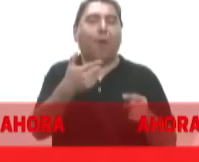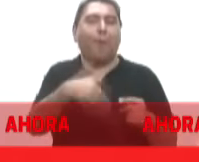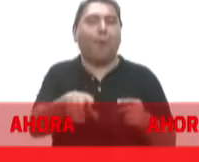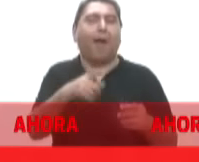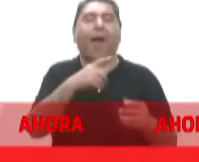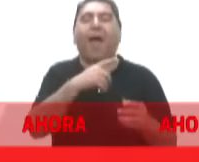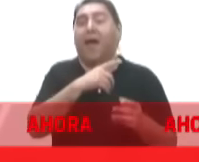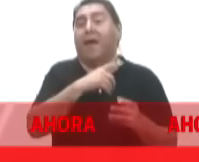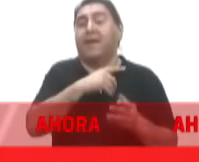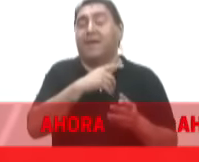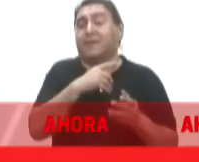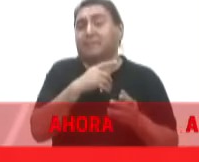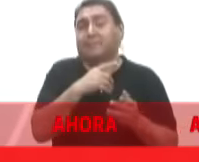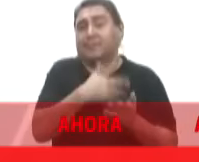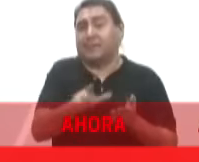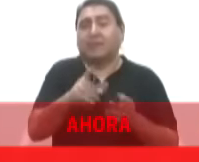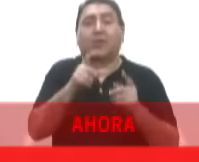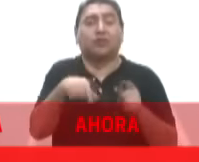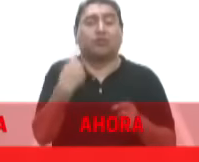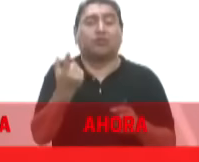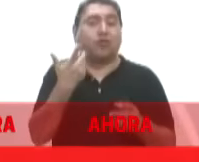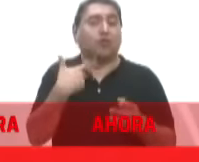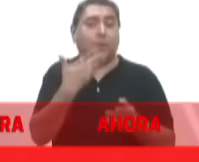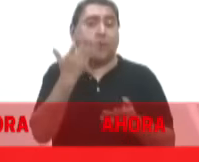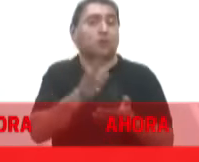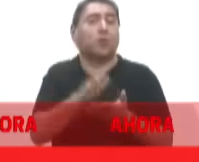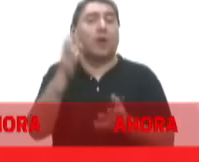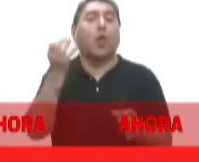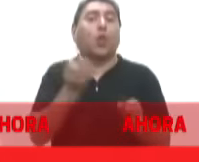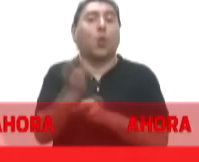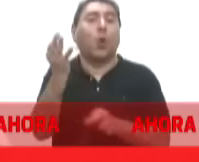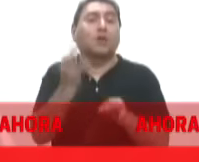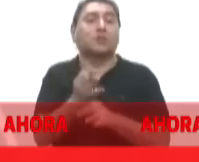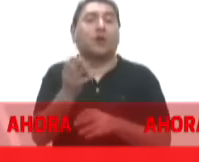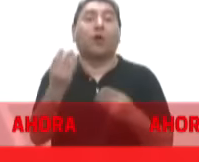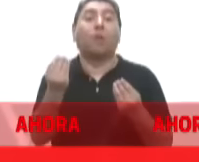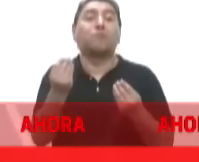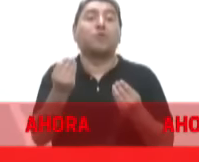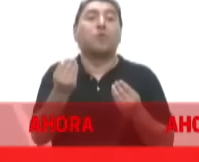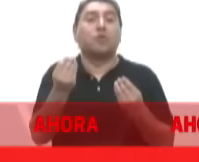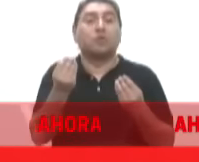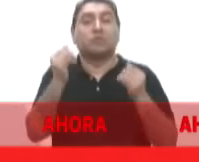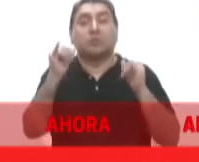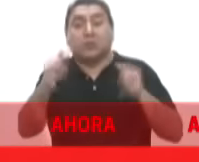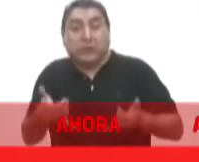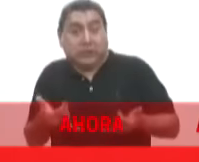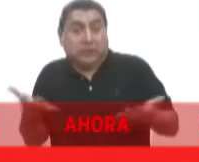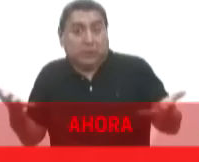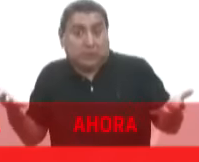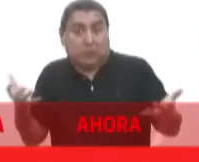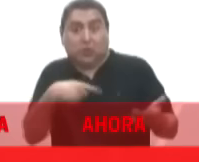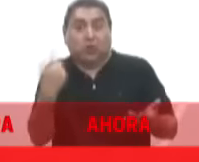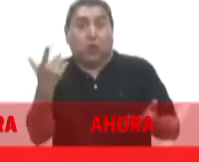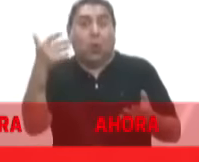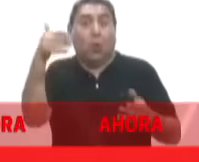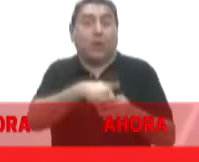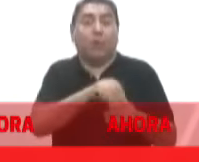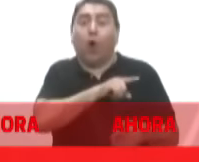estamos habilitando a que discutamos la educación y... ¿Cómo no? Entonces, ¿cómo es? Sí, porque estamos votando en contra del